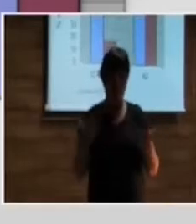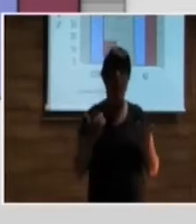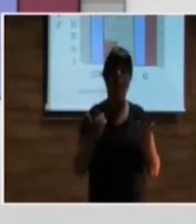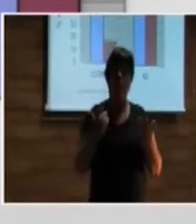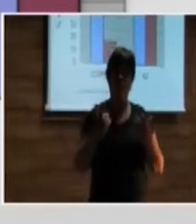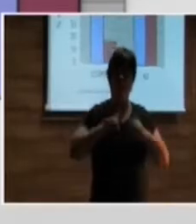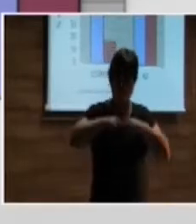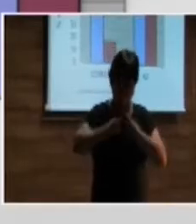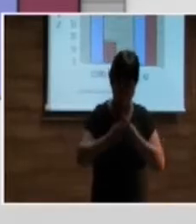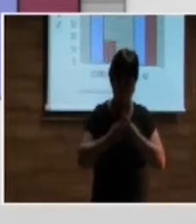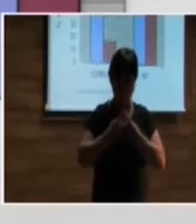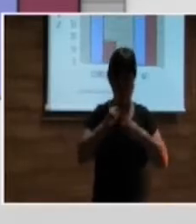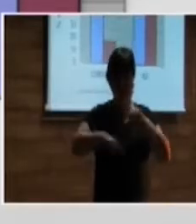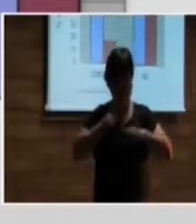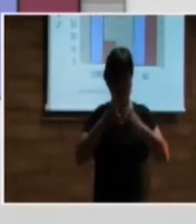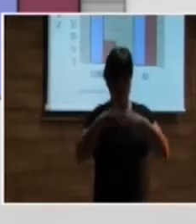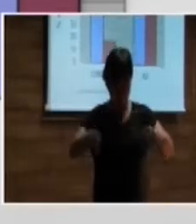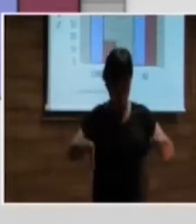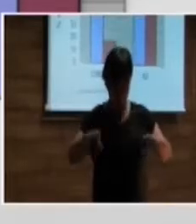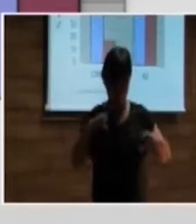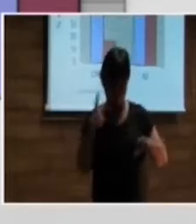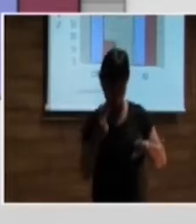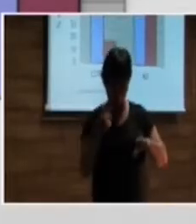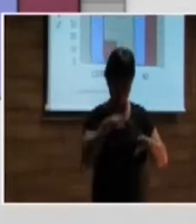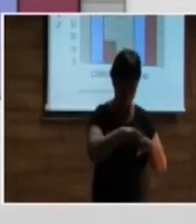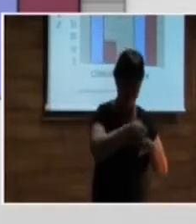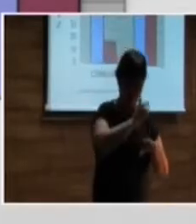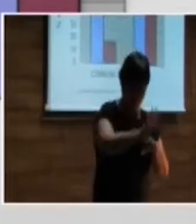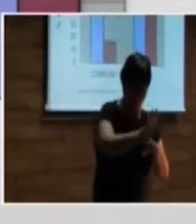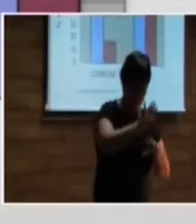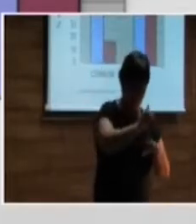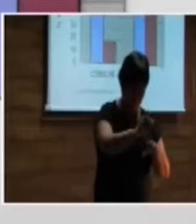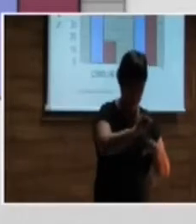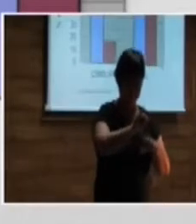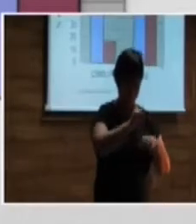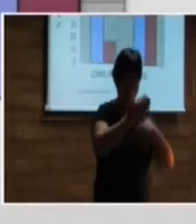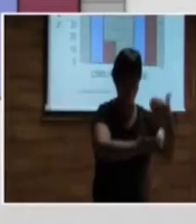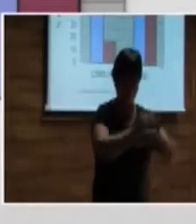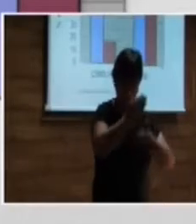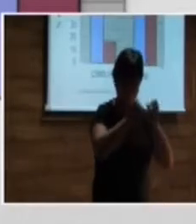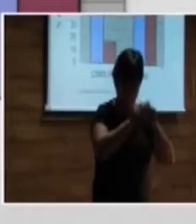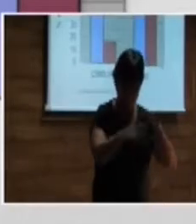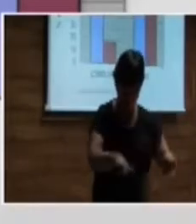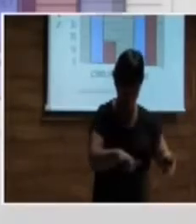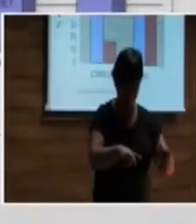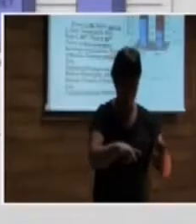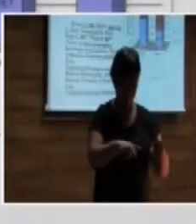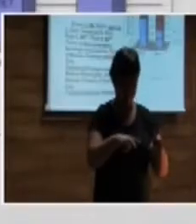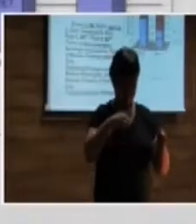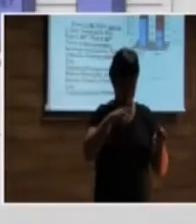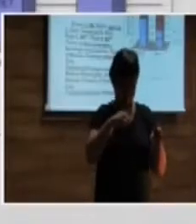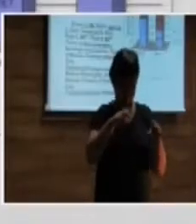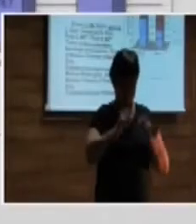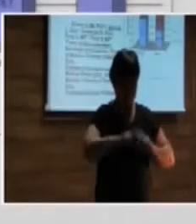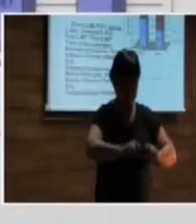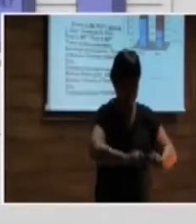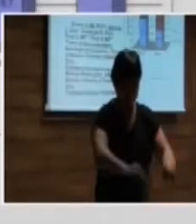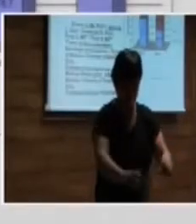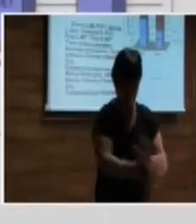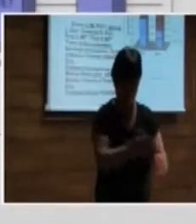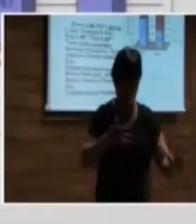grupos, los que tienen 4 y los que no tienen 4. Y los que tienen 4 empeoran su evolución, son más agresivos además.